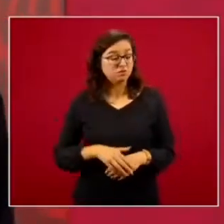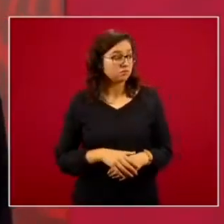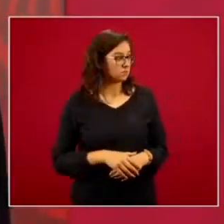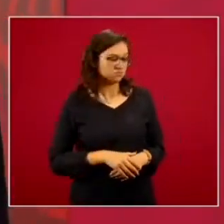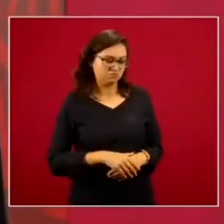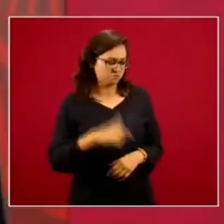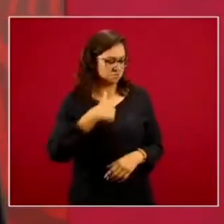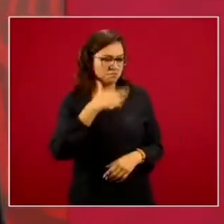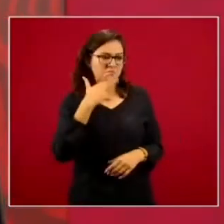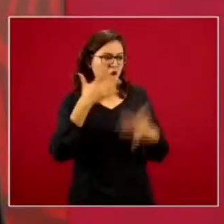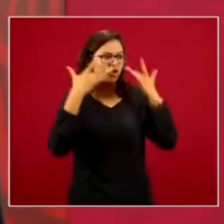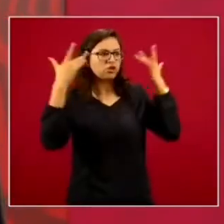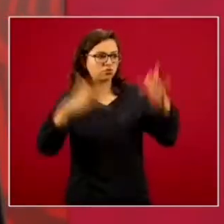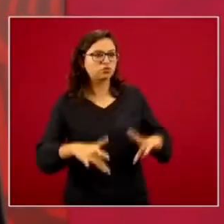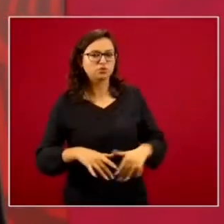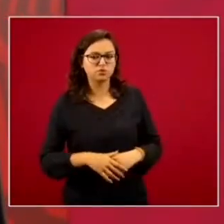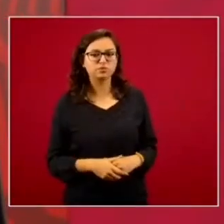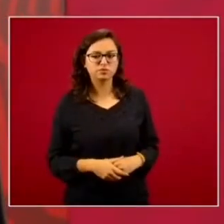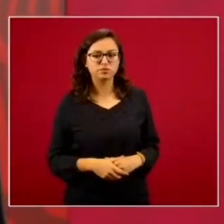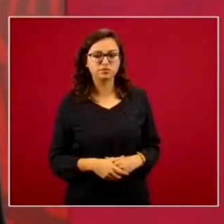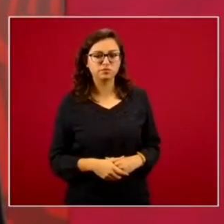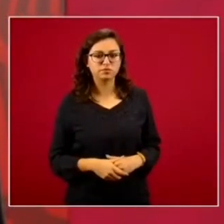renunciar